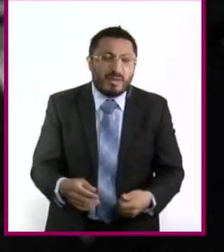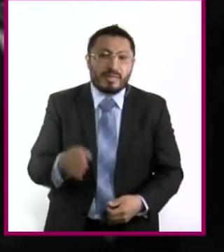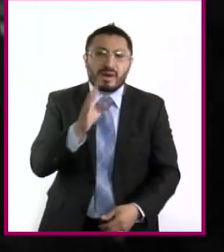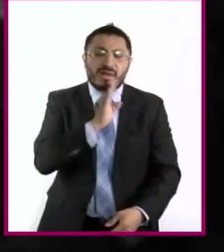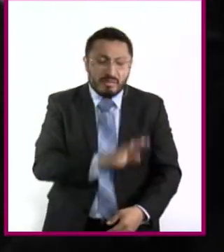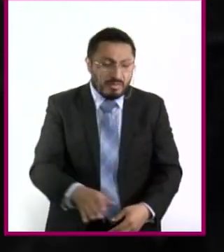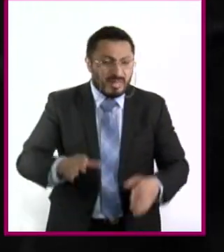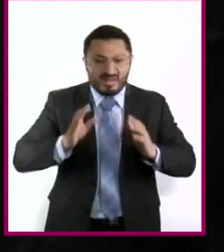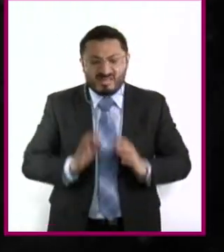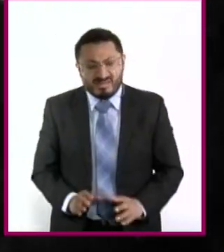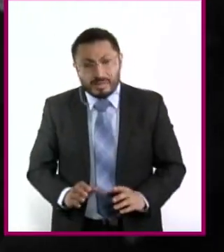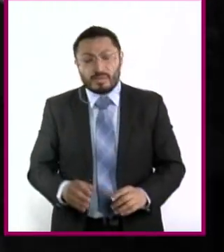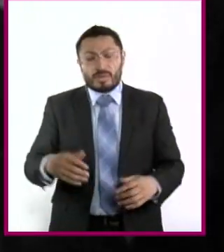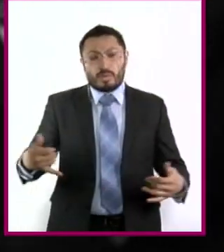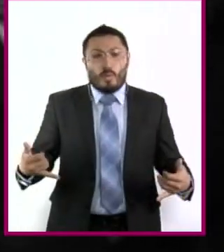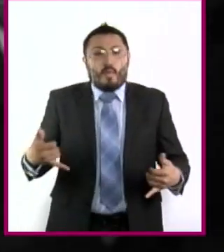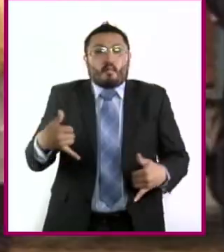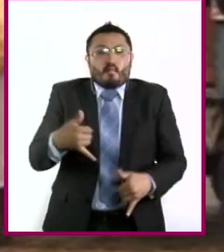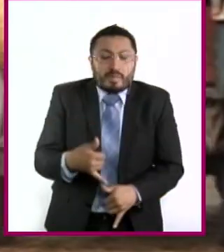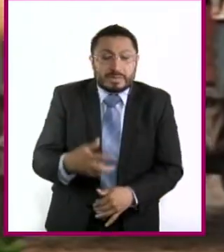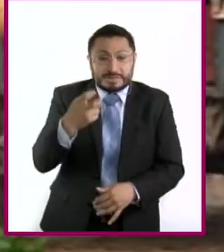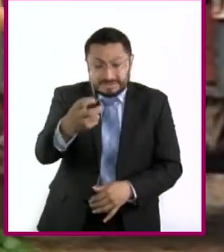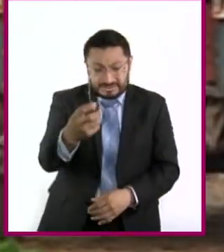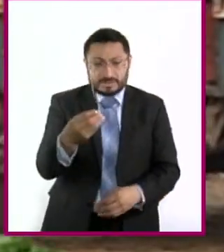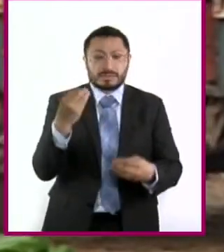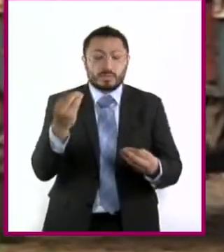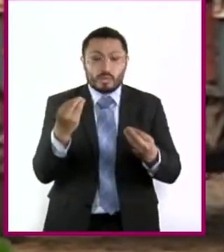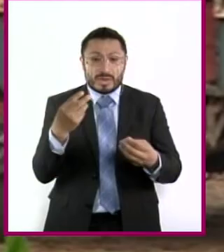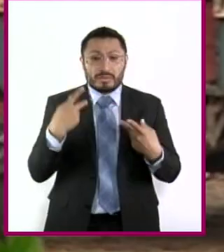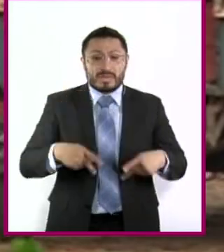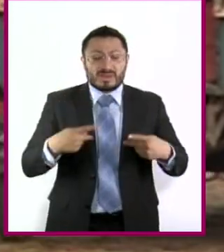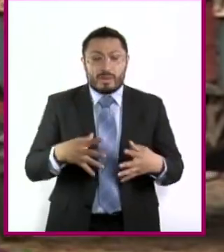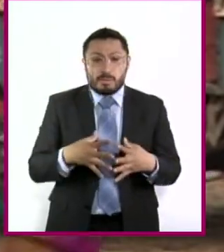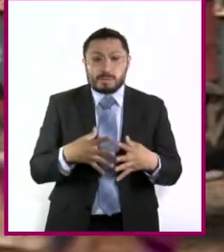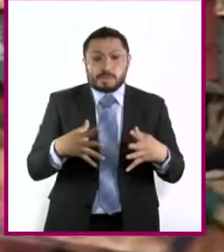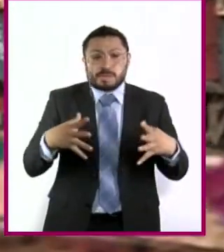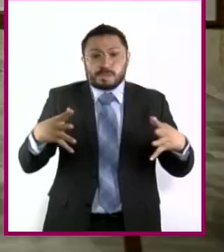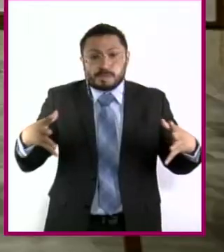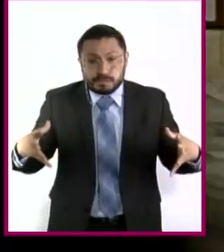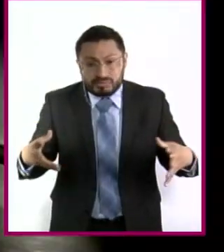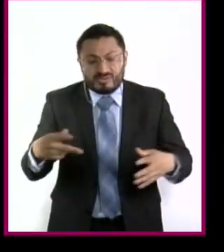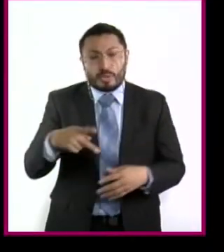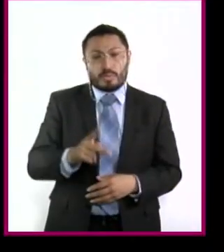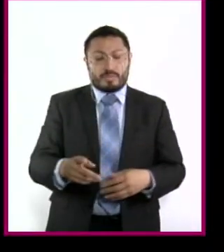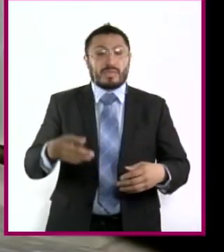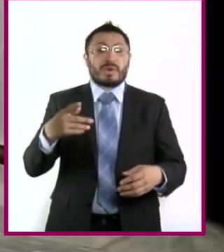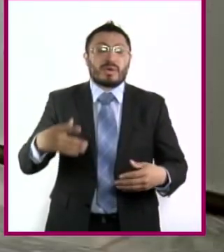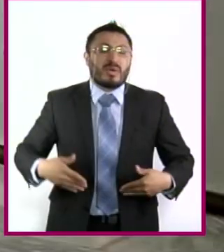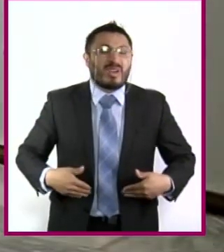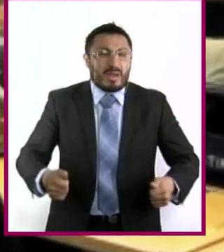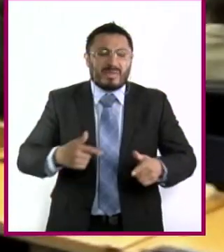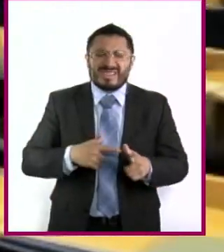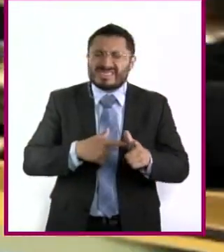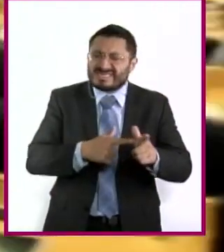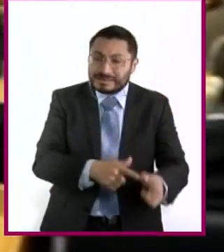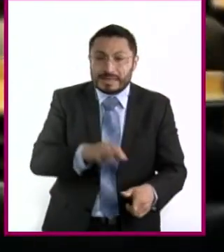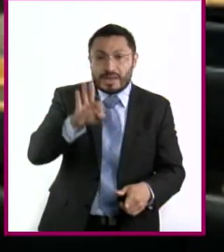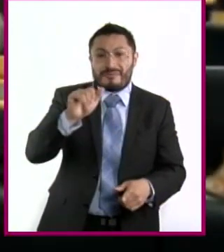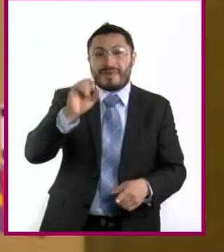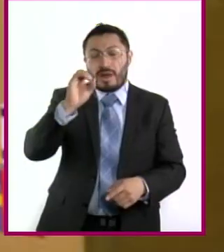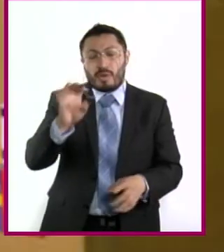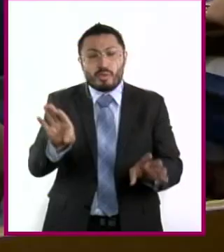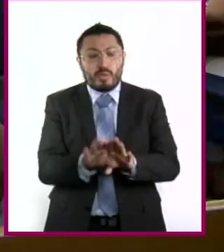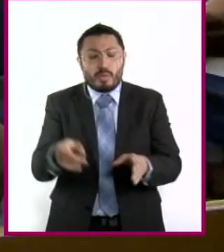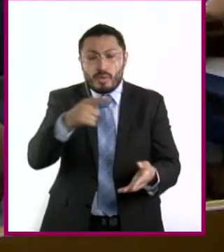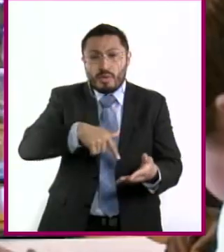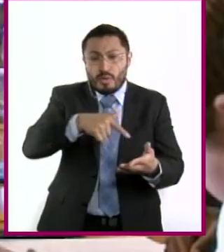la población se ha triplicado, el número de gente hambrienta se ha reducido a 1 de cada 9 personas. FAO es un foro neutral